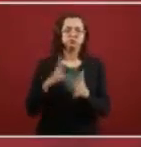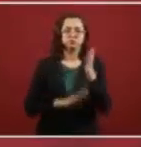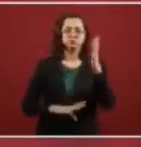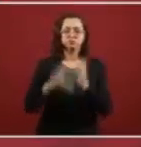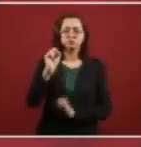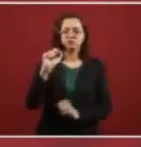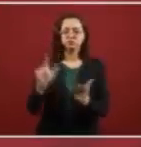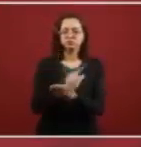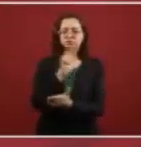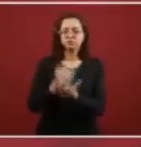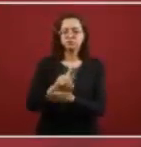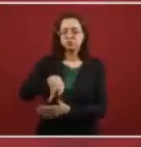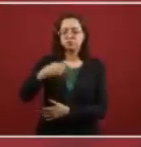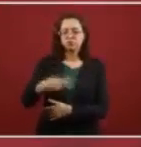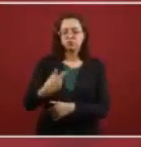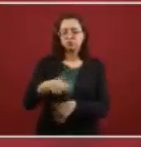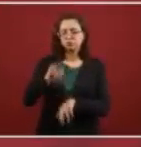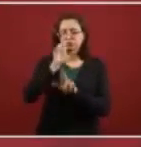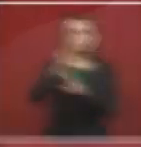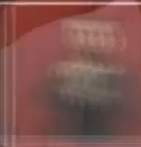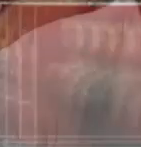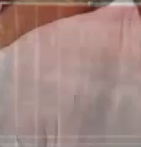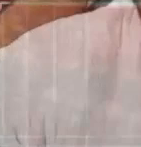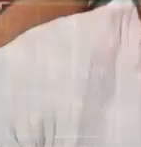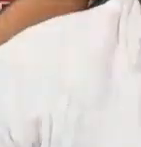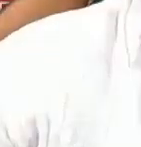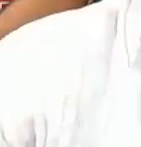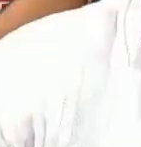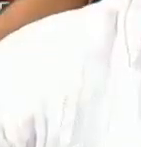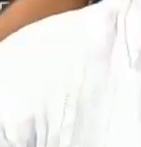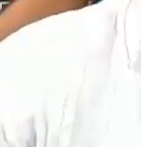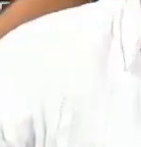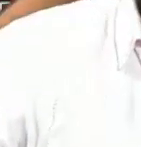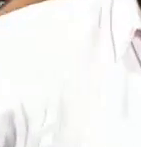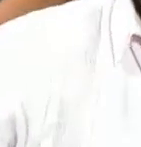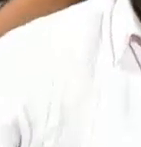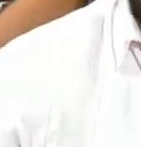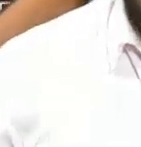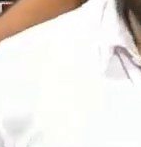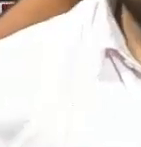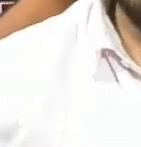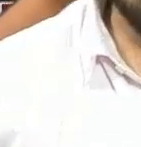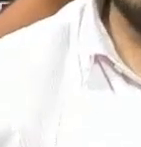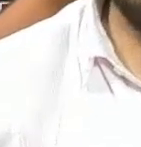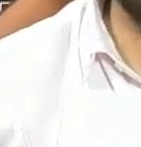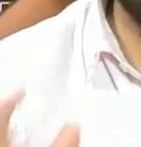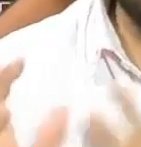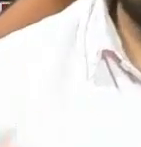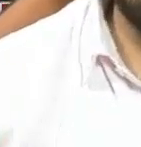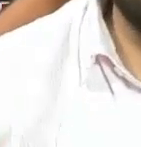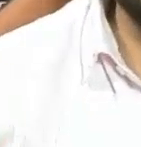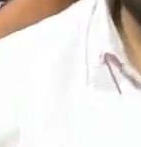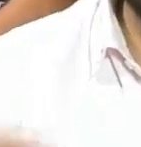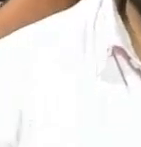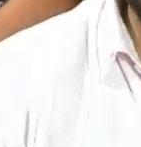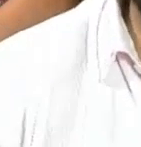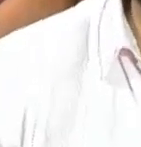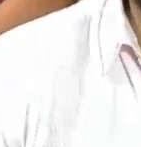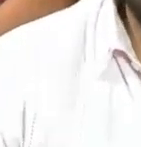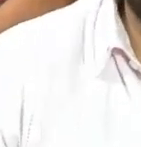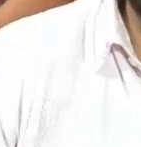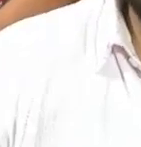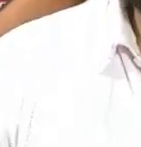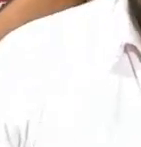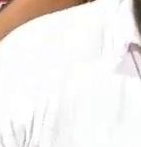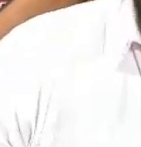mismo eso sería el informe de vallado los momentos que se vivió nada más para poder extraer